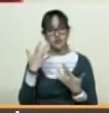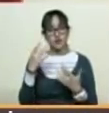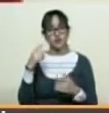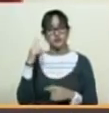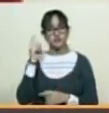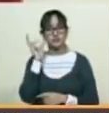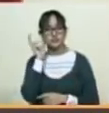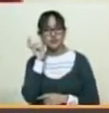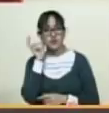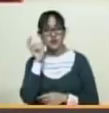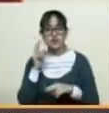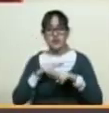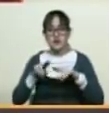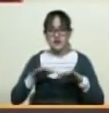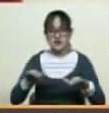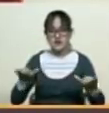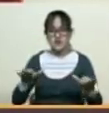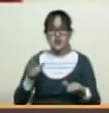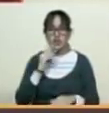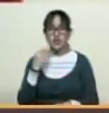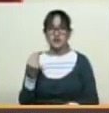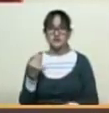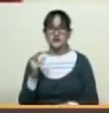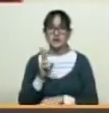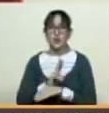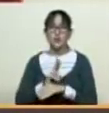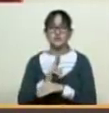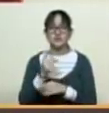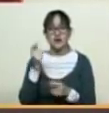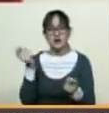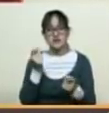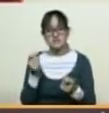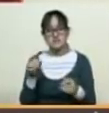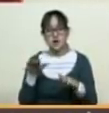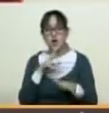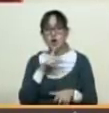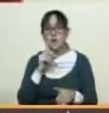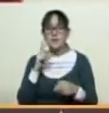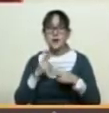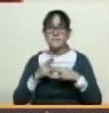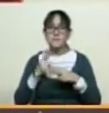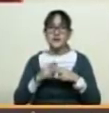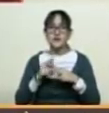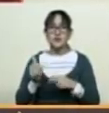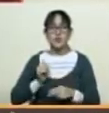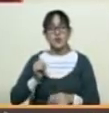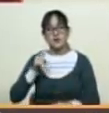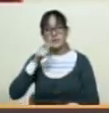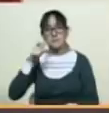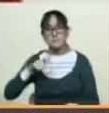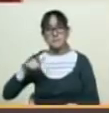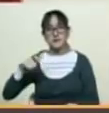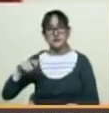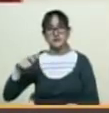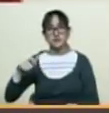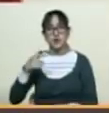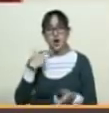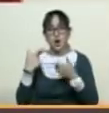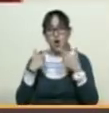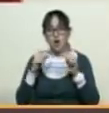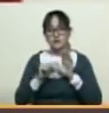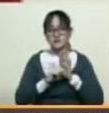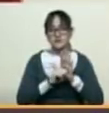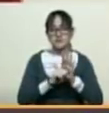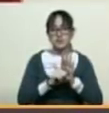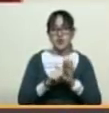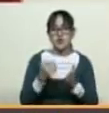o presencia de niños o adolescentes, que utilicen la imagen, nombres o apellidos de cualquier ciudadano, así como colores o símbolos